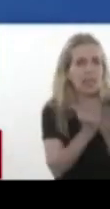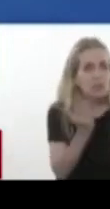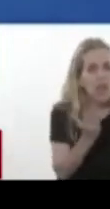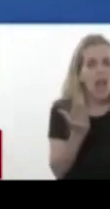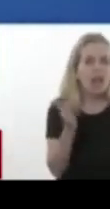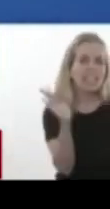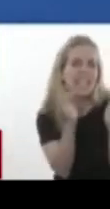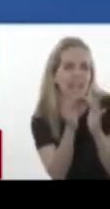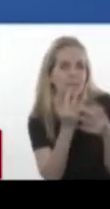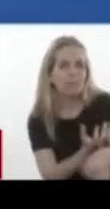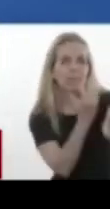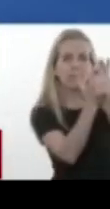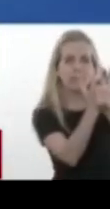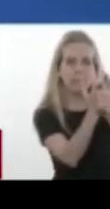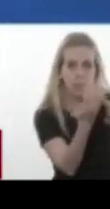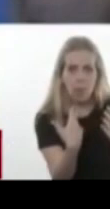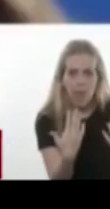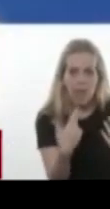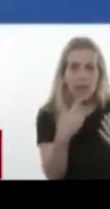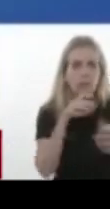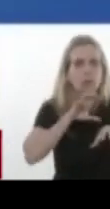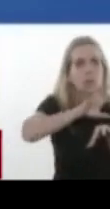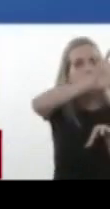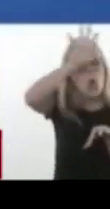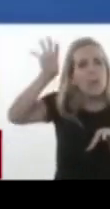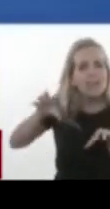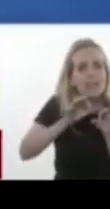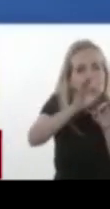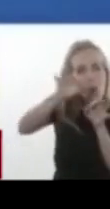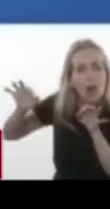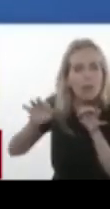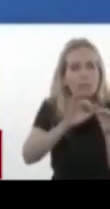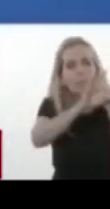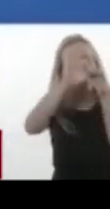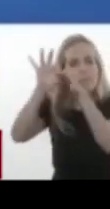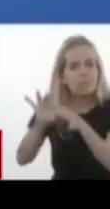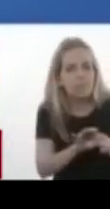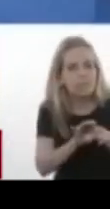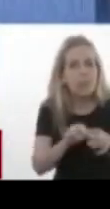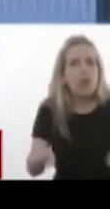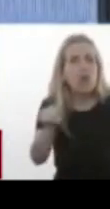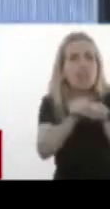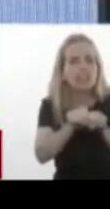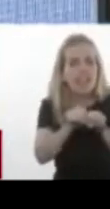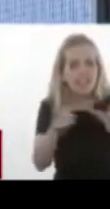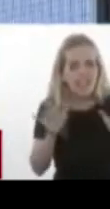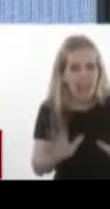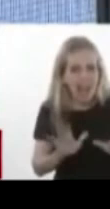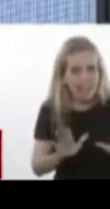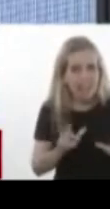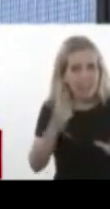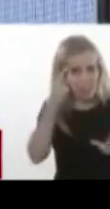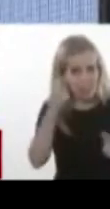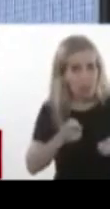conectarse, lo hacemos construyendo estas